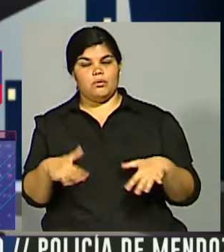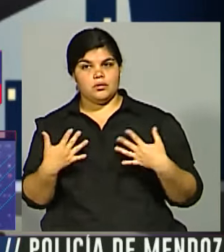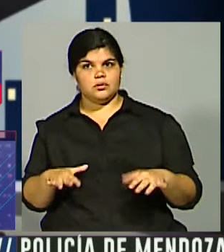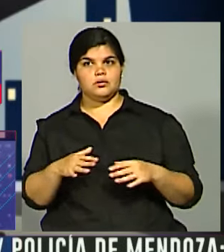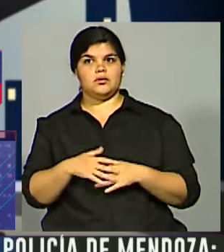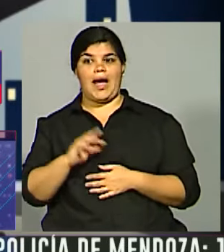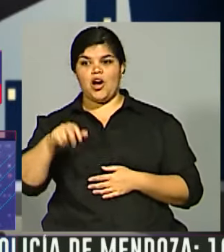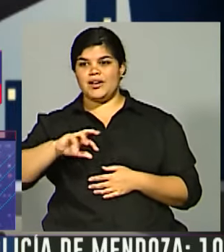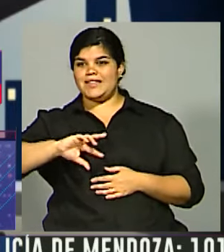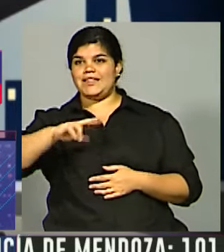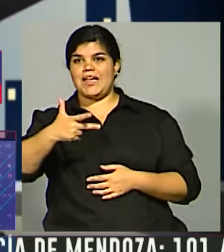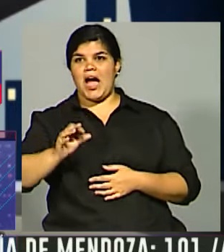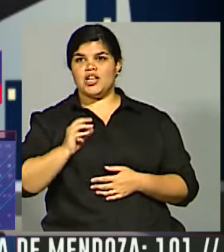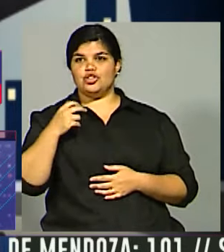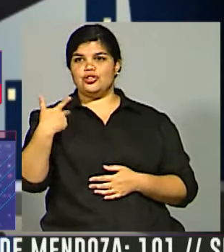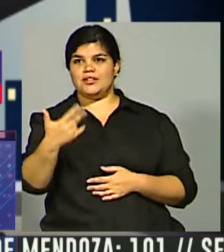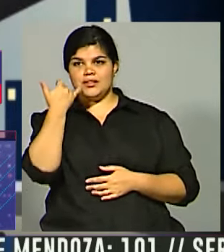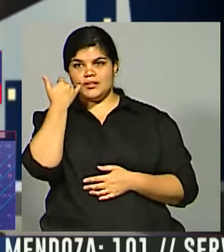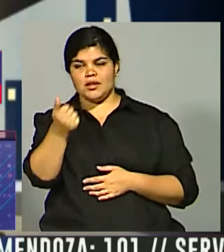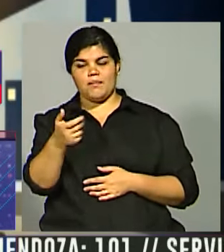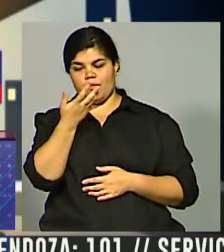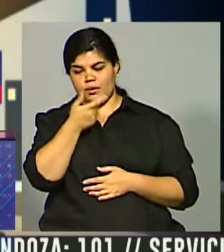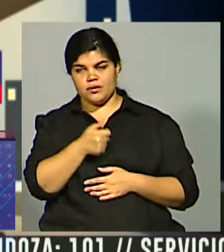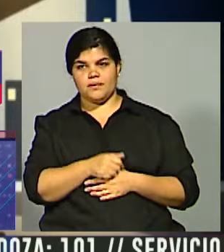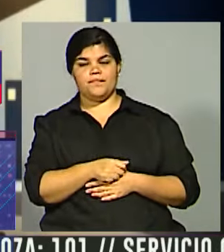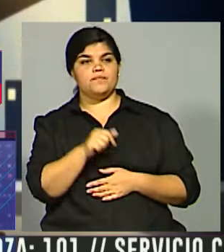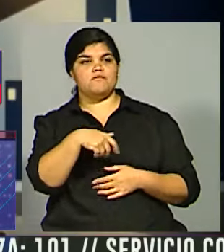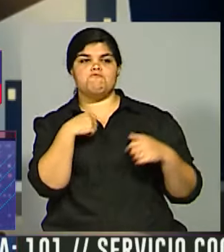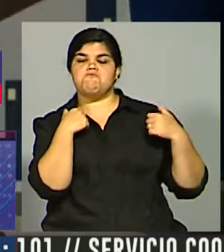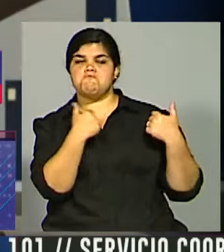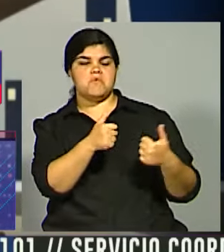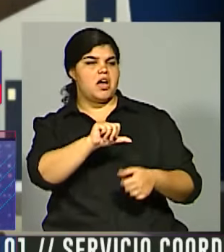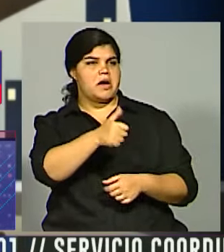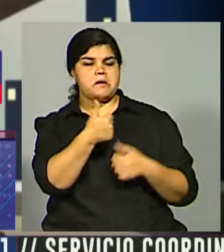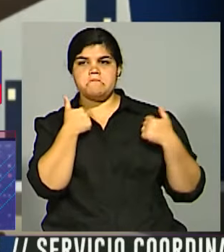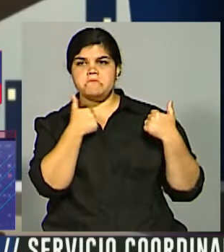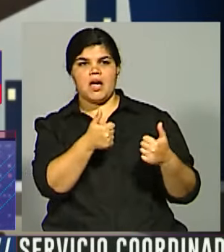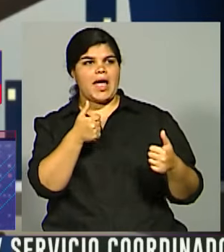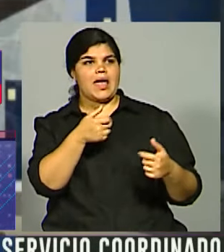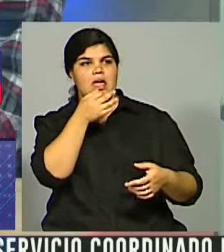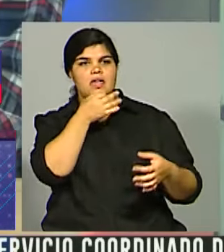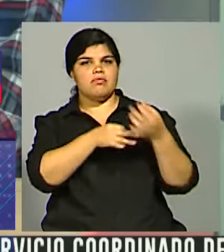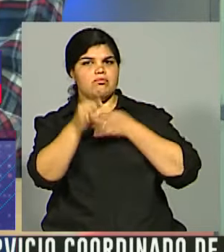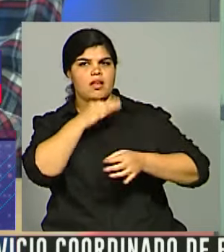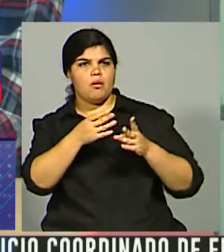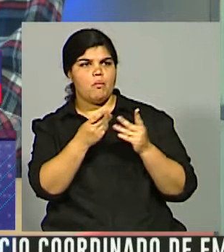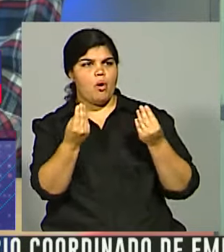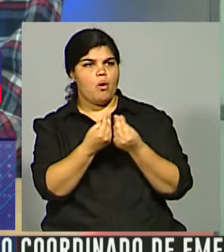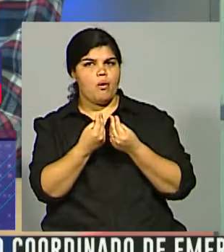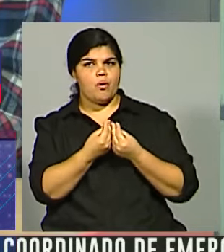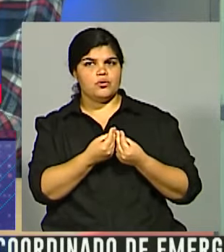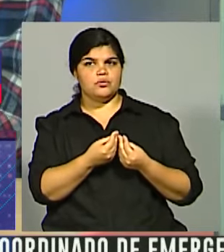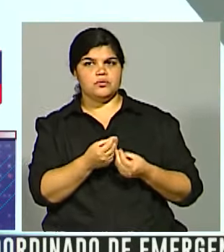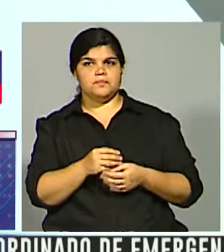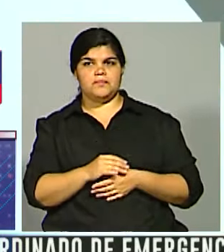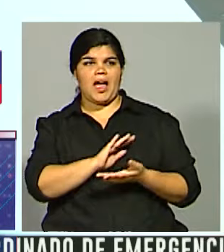estar en la tercera temporada, me encanta. Un éxito. Muchas entradas agotadas encima. Sí, muy buena. Sí,